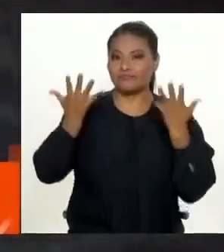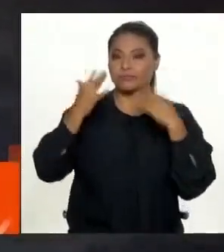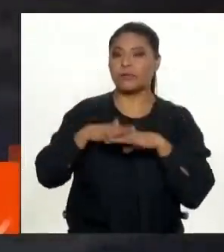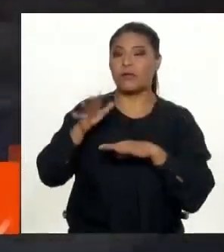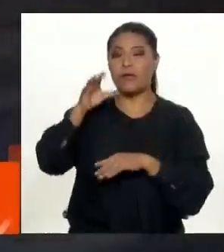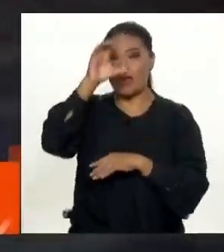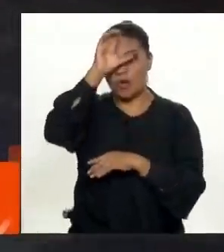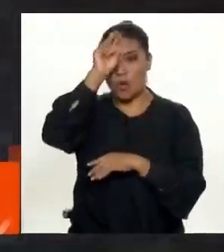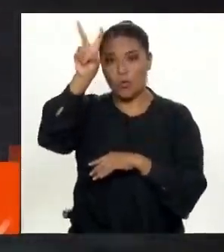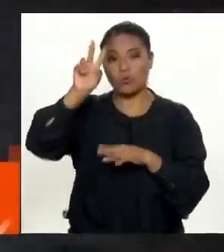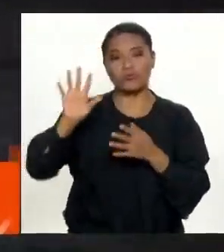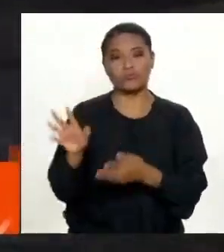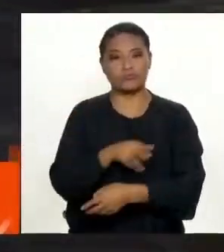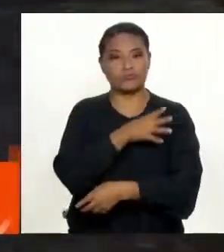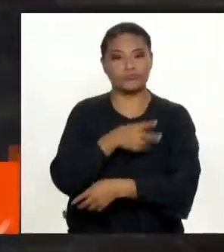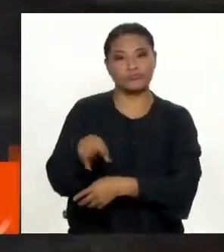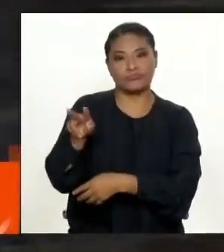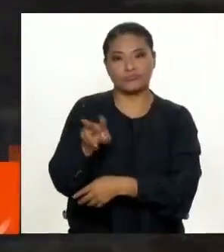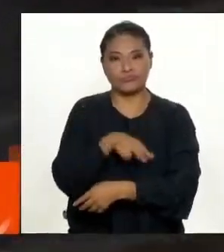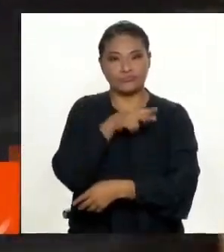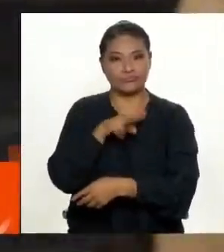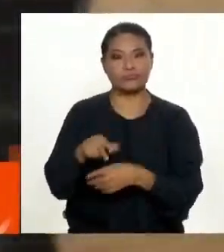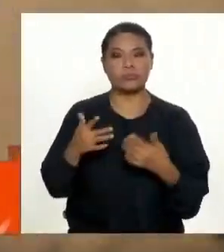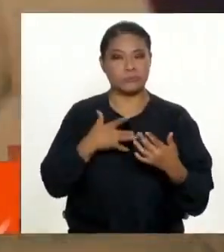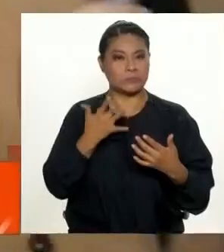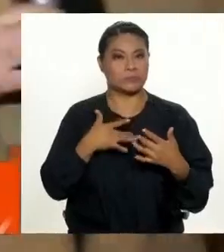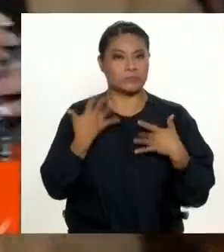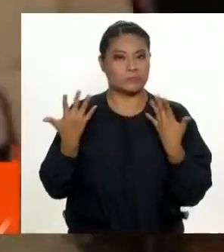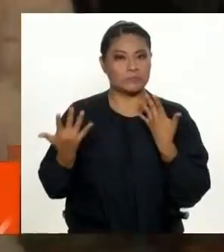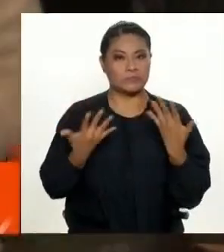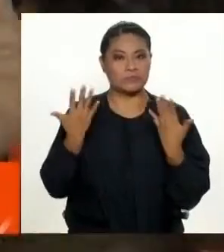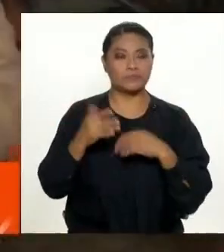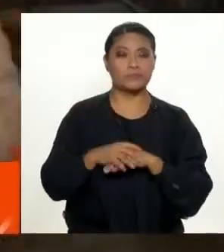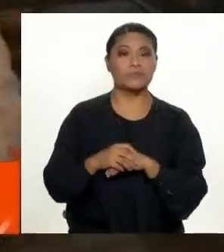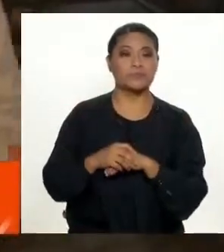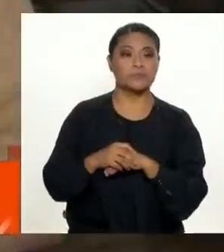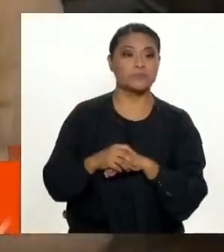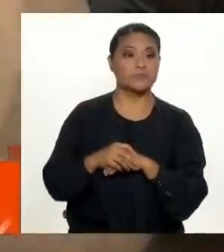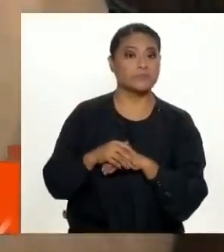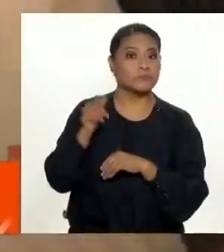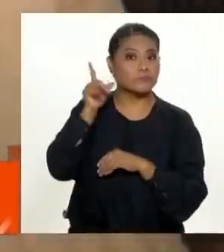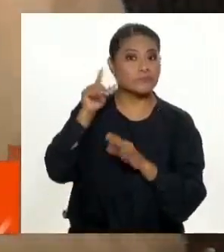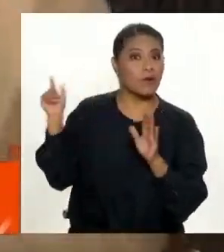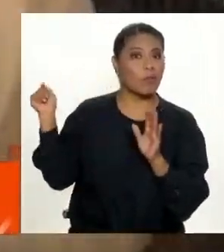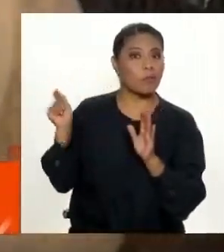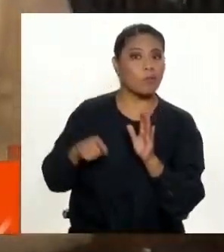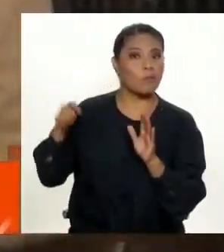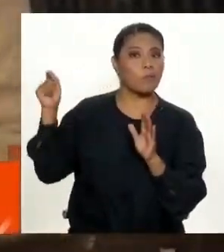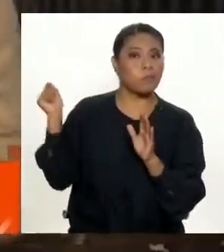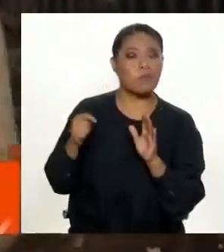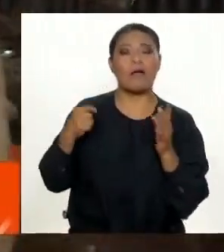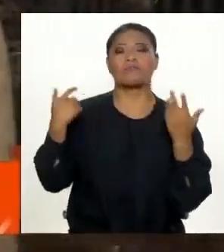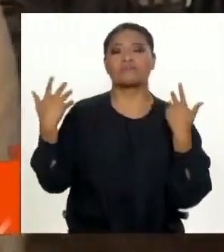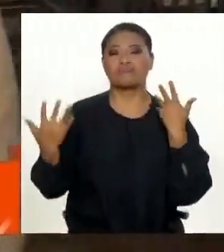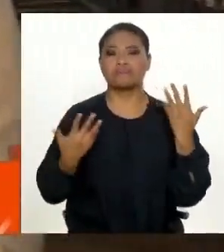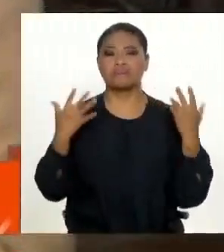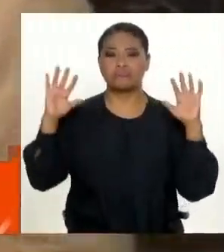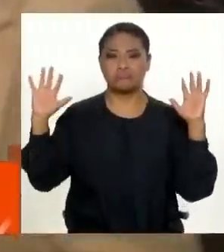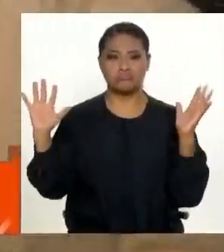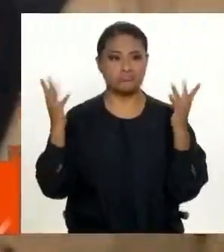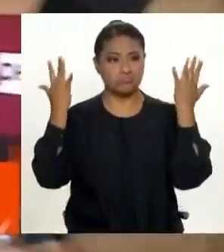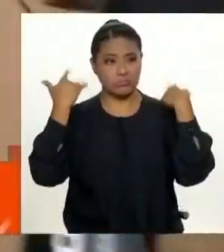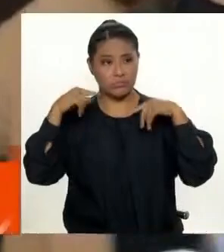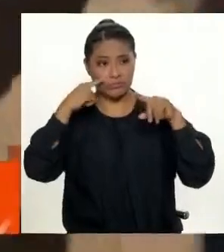cusqueños se siente todavía. Y bueno, hay gran asistencia en los alrededores, incluso incluso en